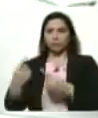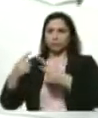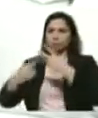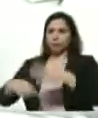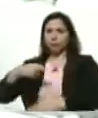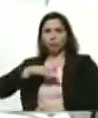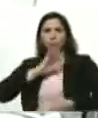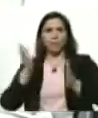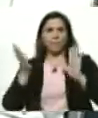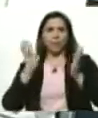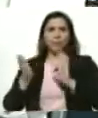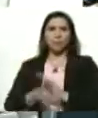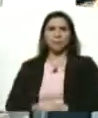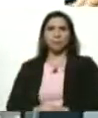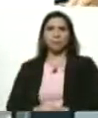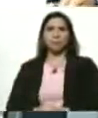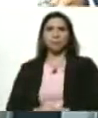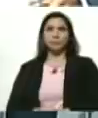conversando